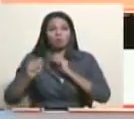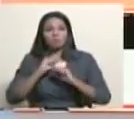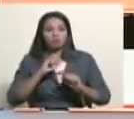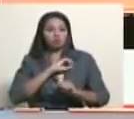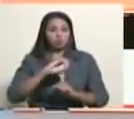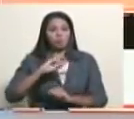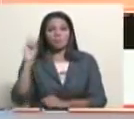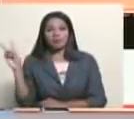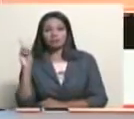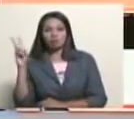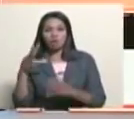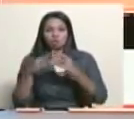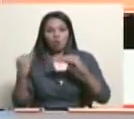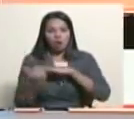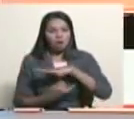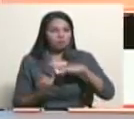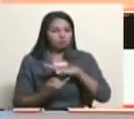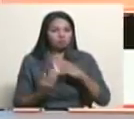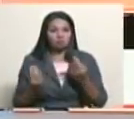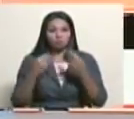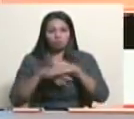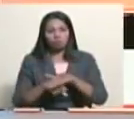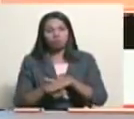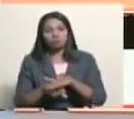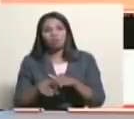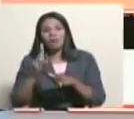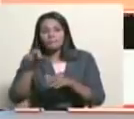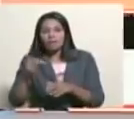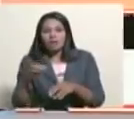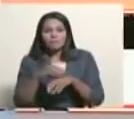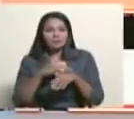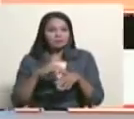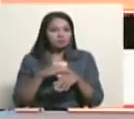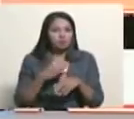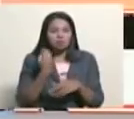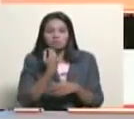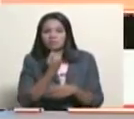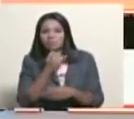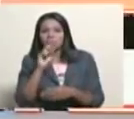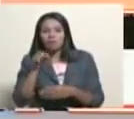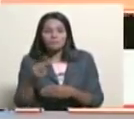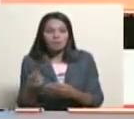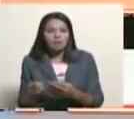y con todas las instituciones, la misión José Gregorio Hernández, la misión Negro Hipólita,